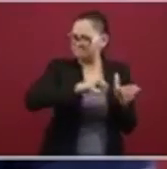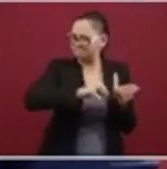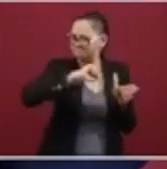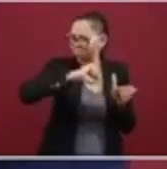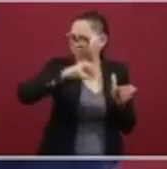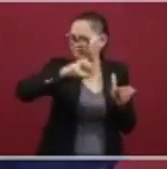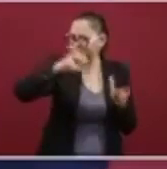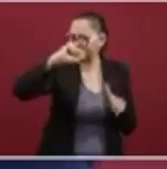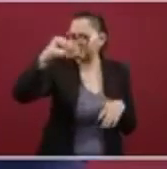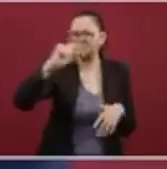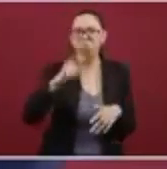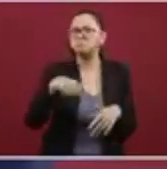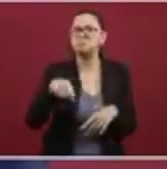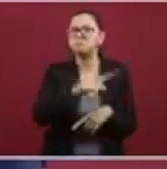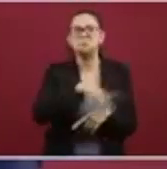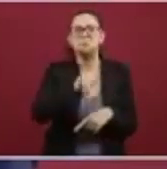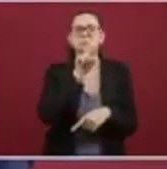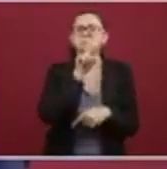¿Por qué no dicen eso?